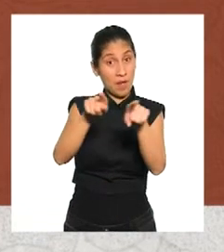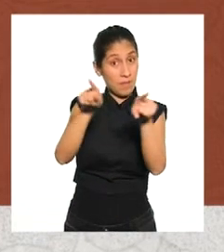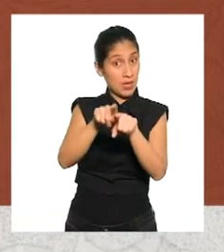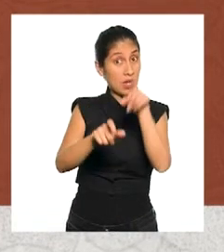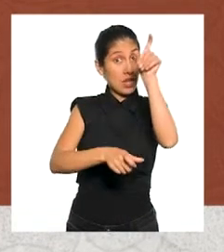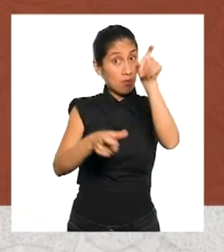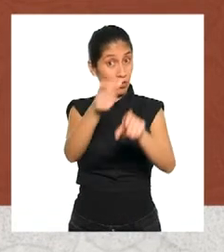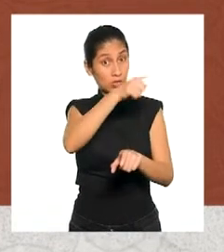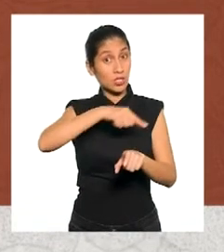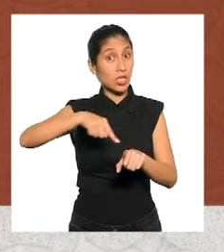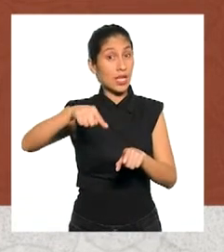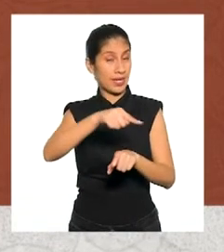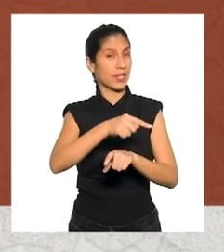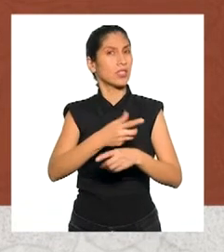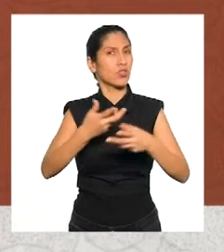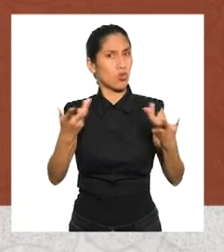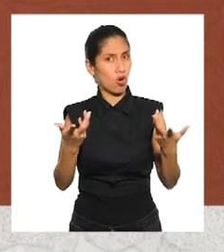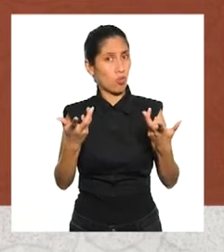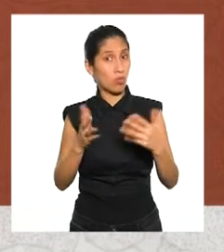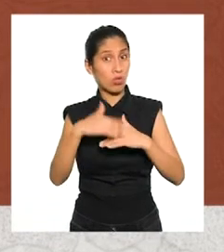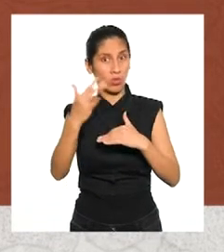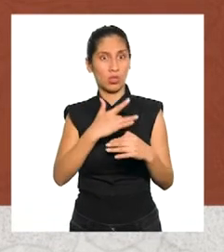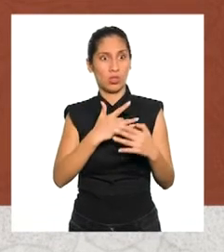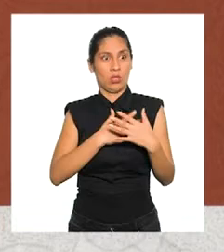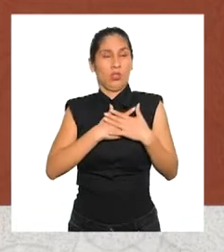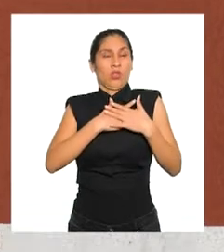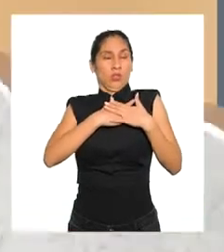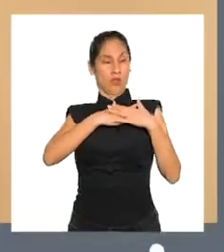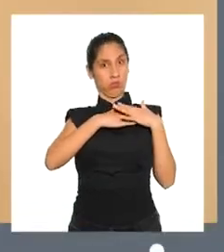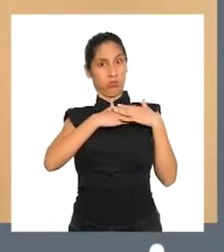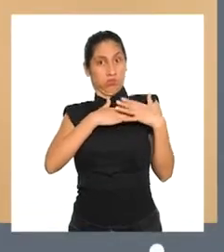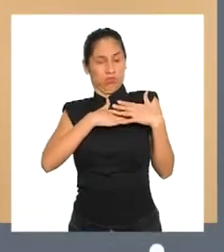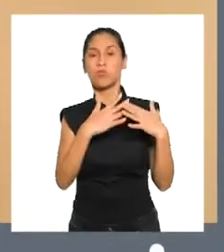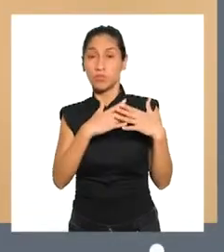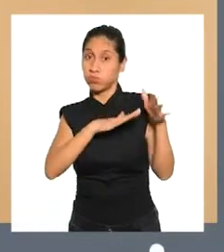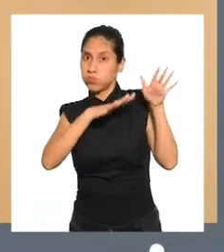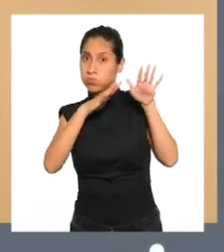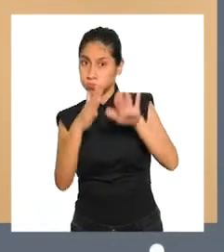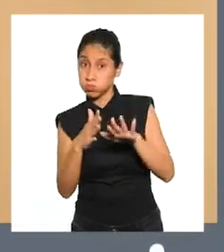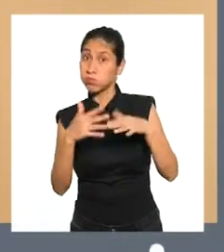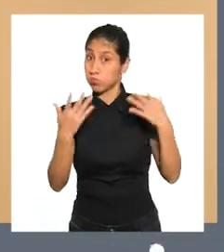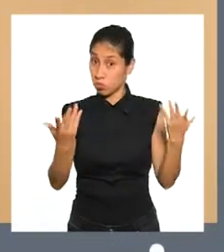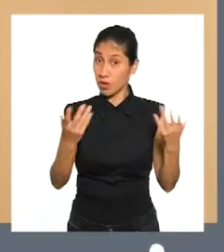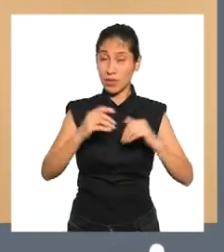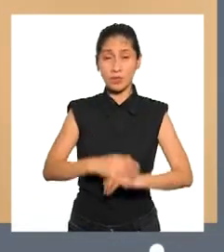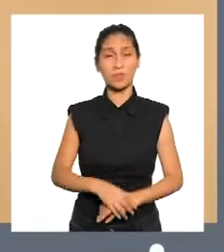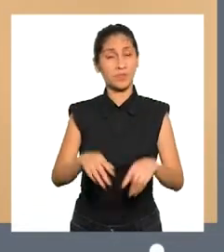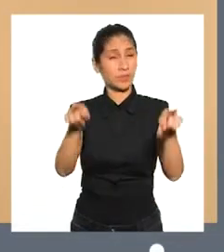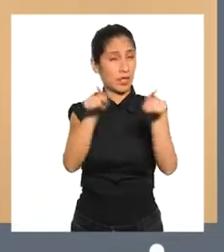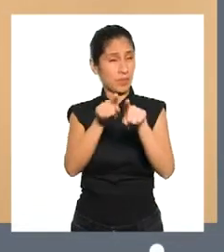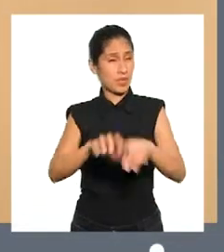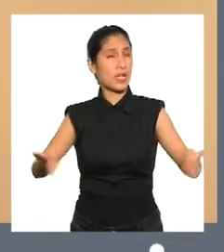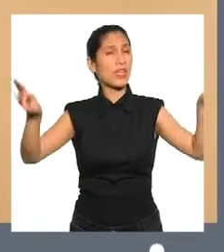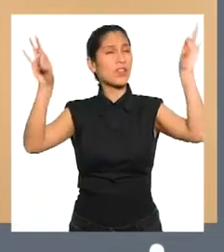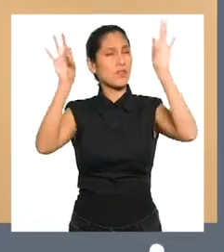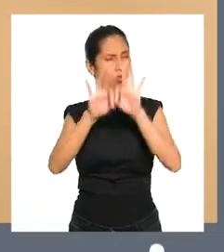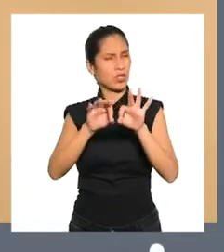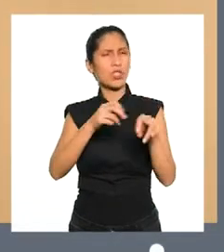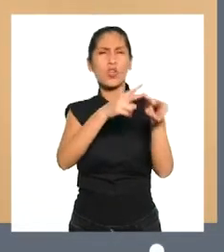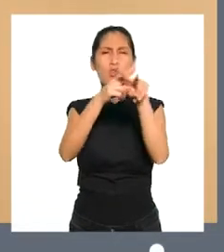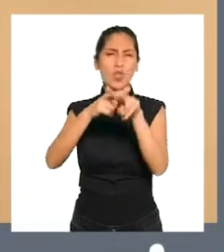condiciones tienen mayor posibilidad de sufrir un infarto cardíaco. Excelente ejemplo. Es importante cuidar nuestros